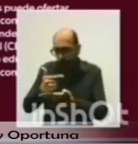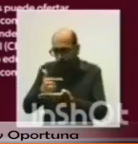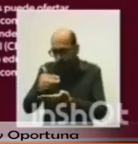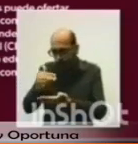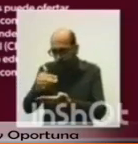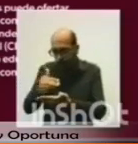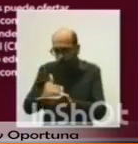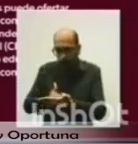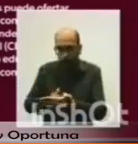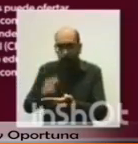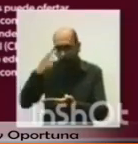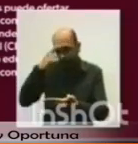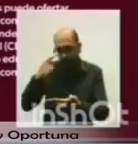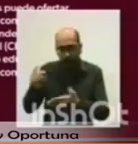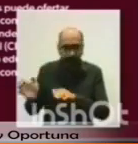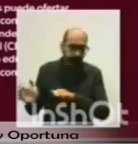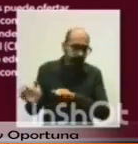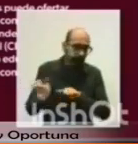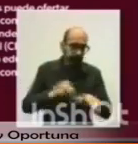¿no? El de ingreso al sistema